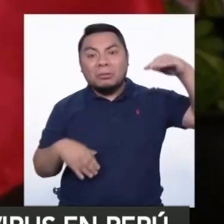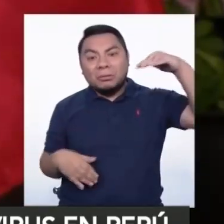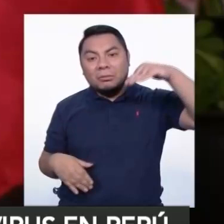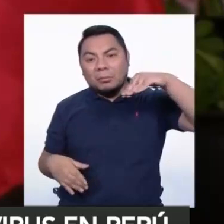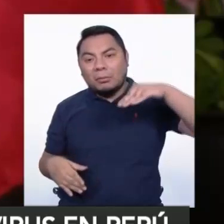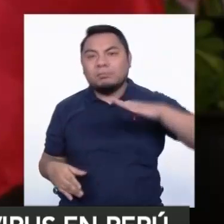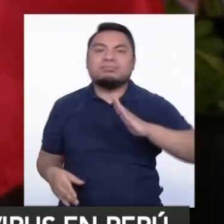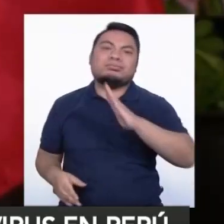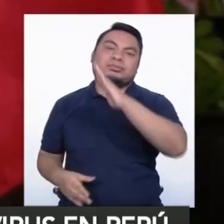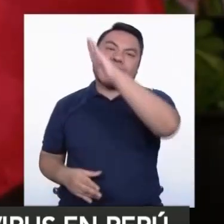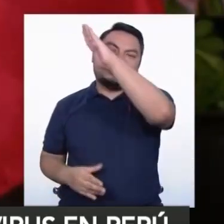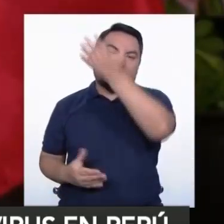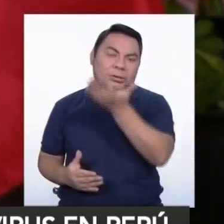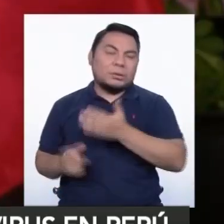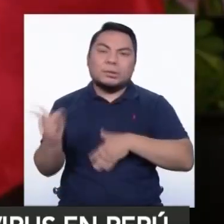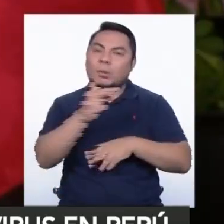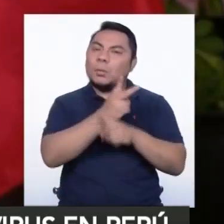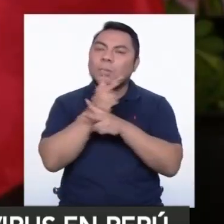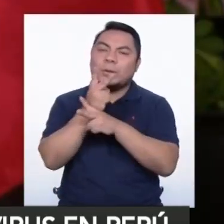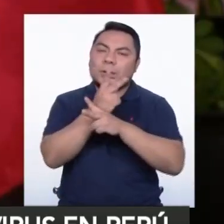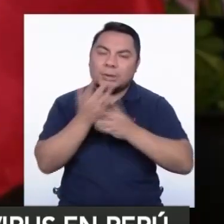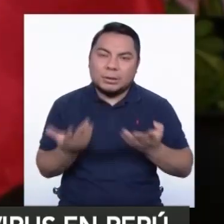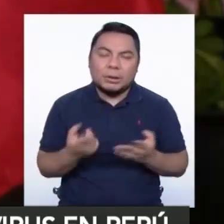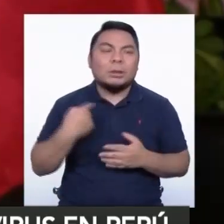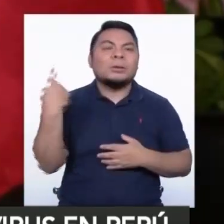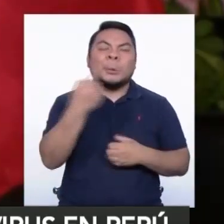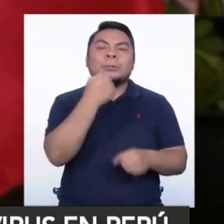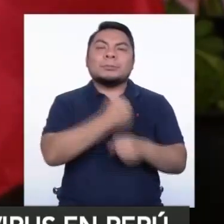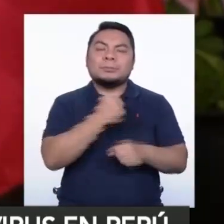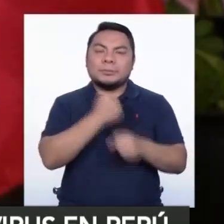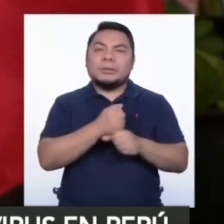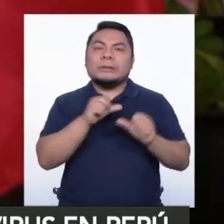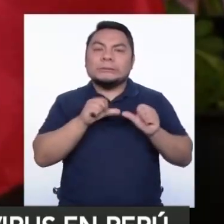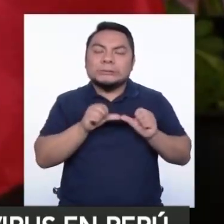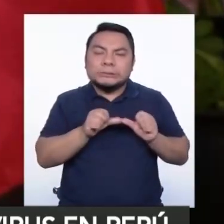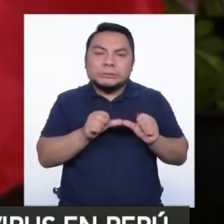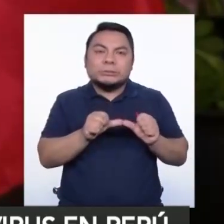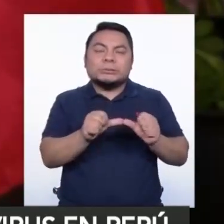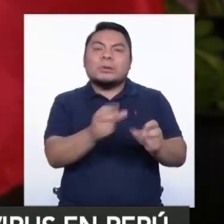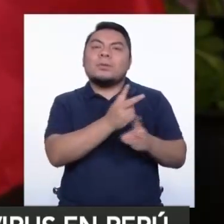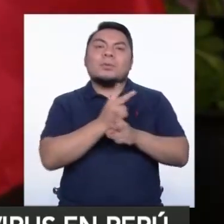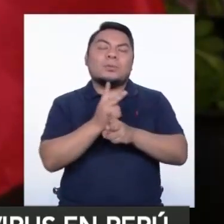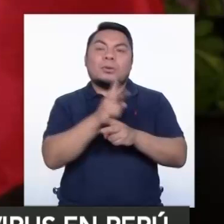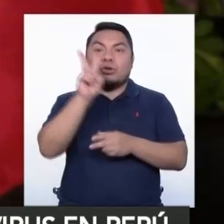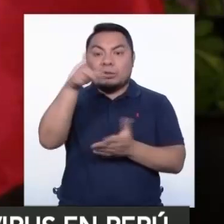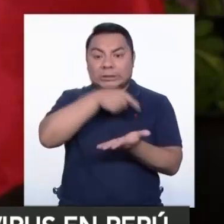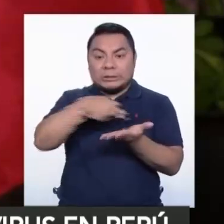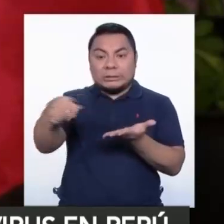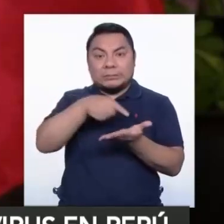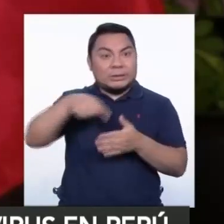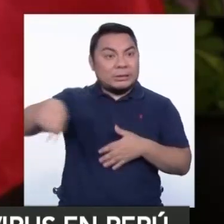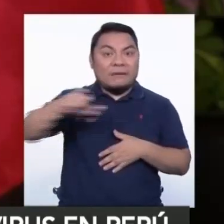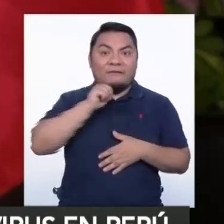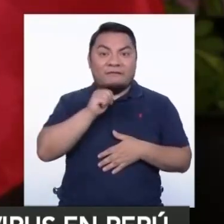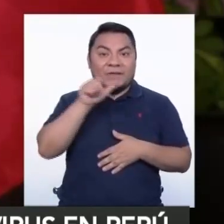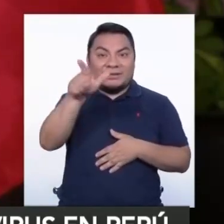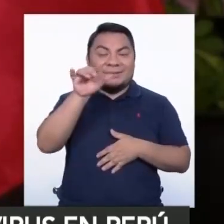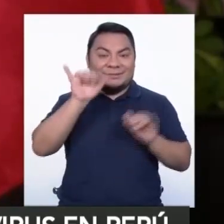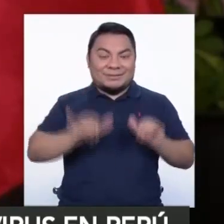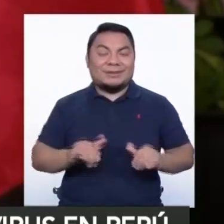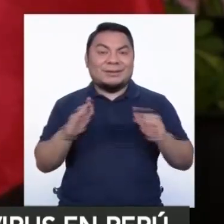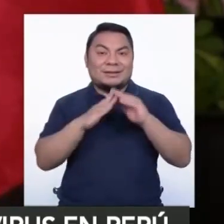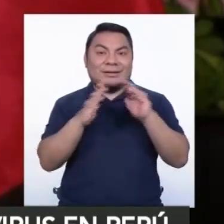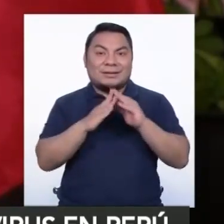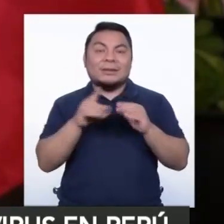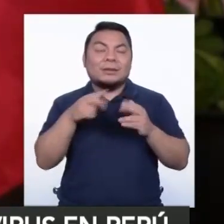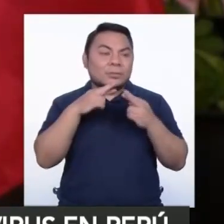estado de emergencia. Entonces tiene que haber todavía un trabajo para mantener esto en las 2 semanas que quedan, con algunas medidas que estamos